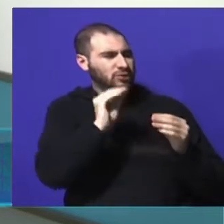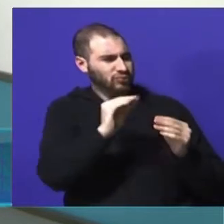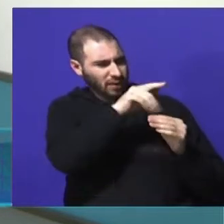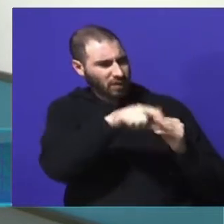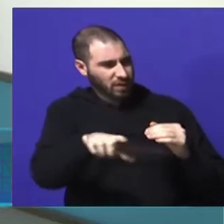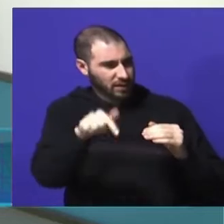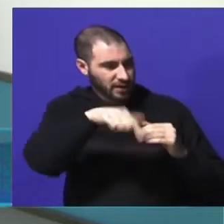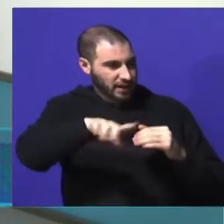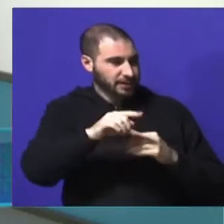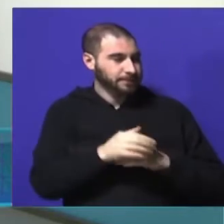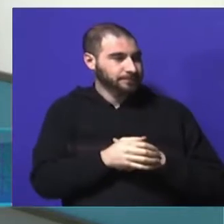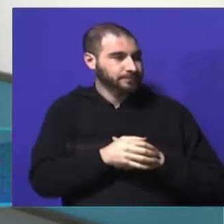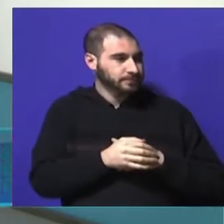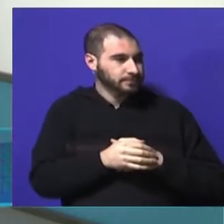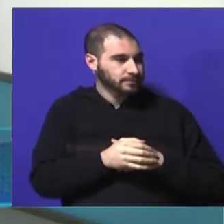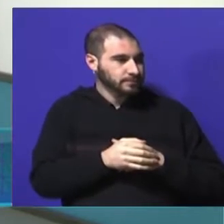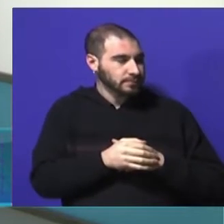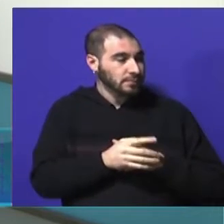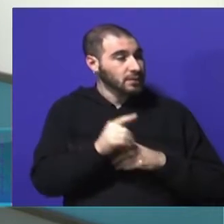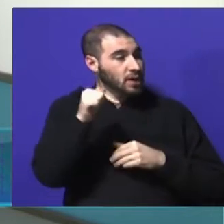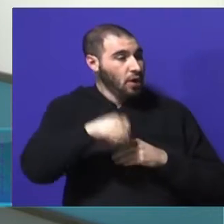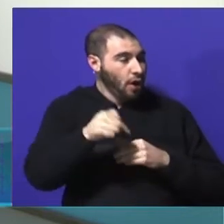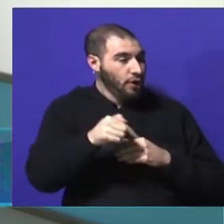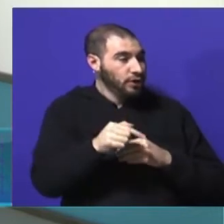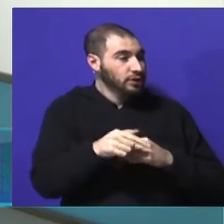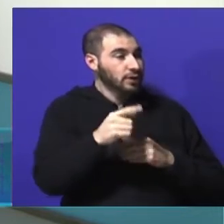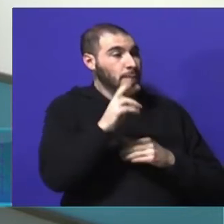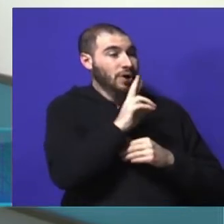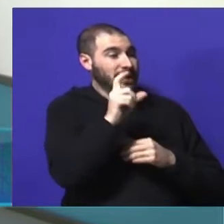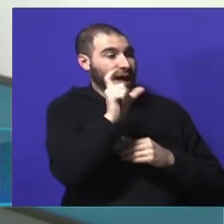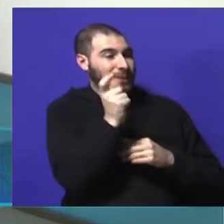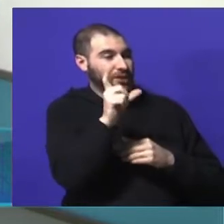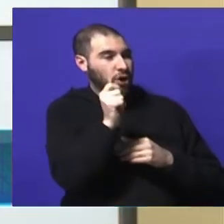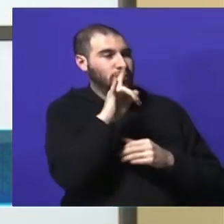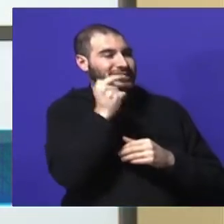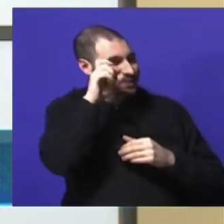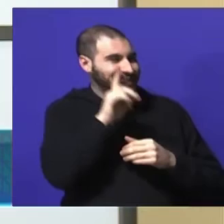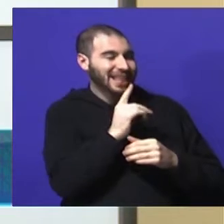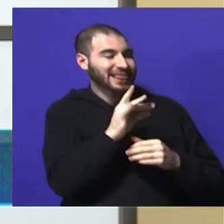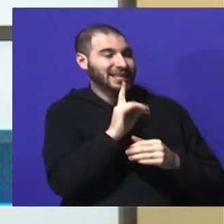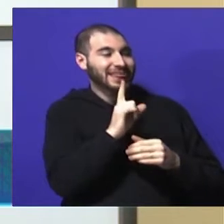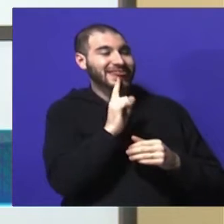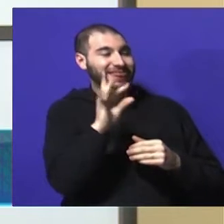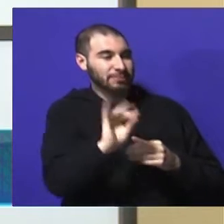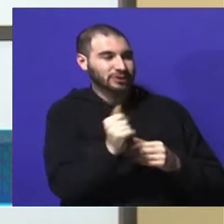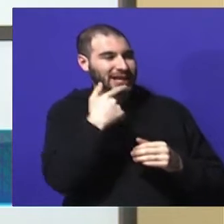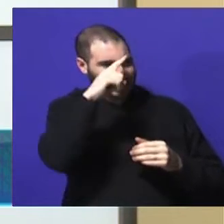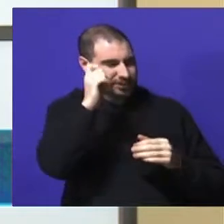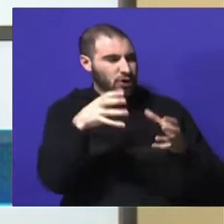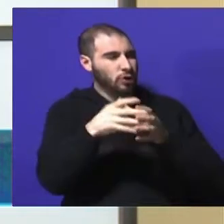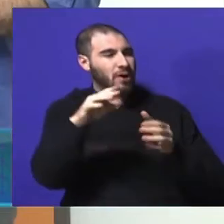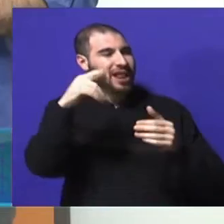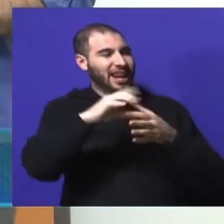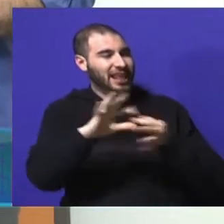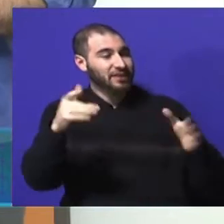del derrame de cianuro allí en San Juan. Y hoy en día estamos con Graciela Cusinet, quien es diputada nacional del Libres del Sur, para saber más